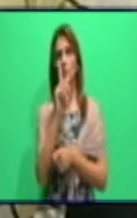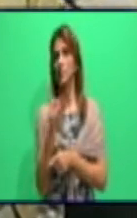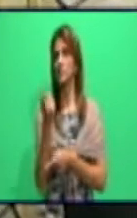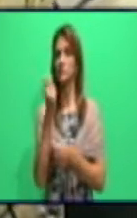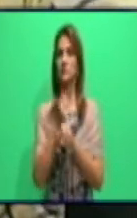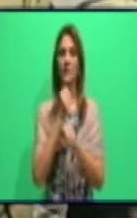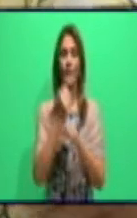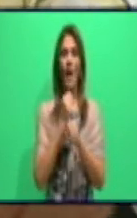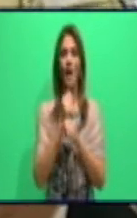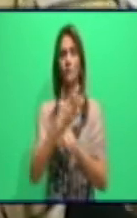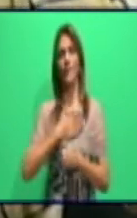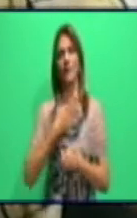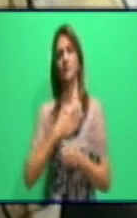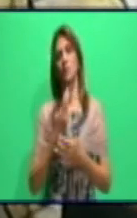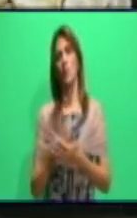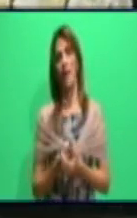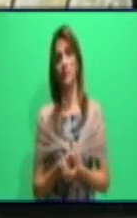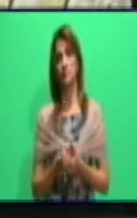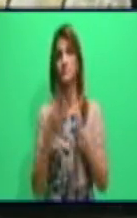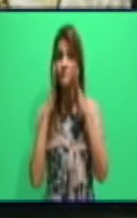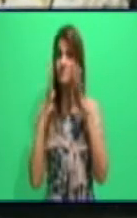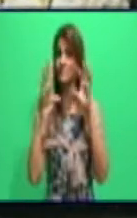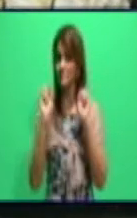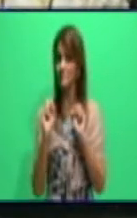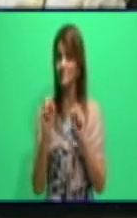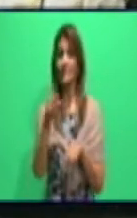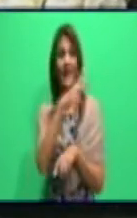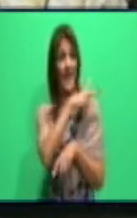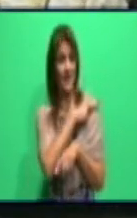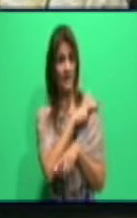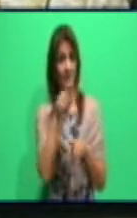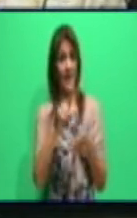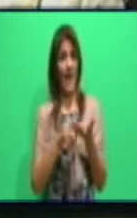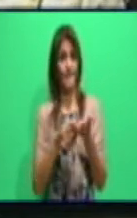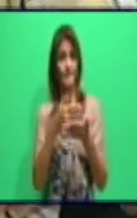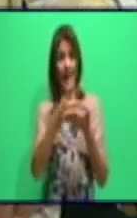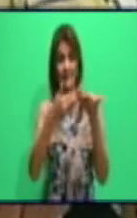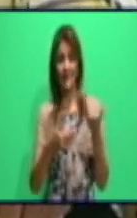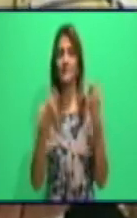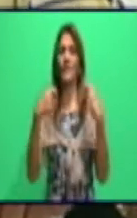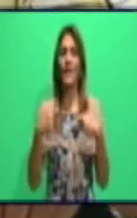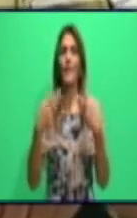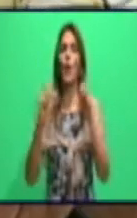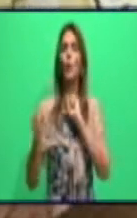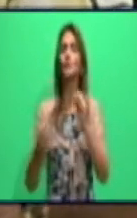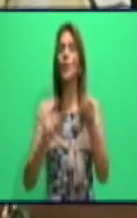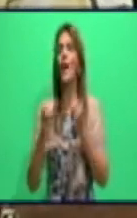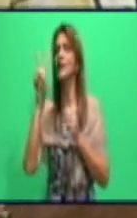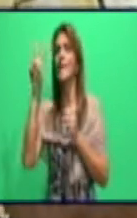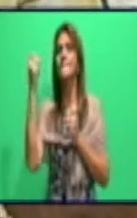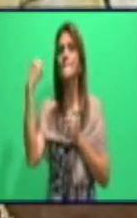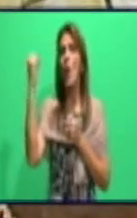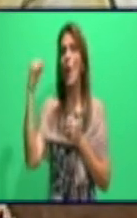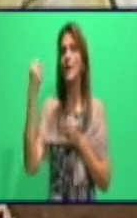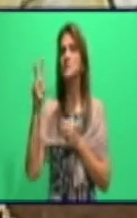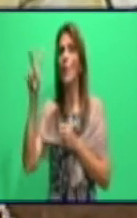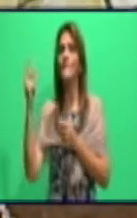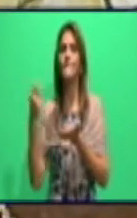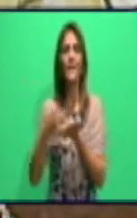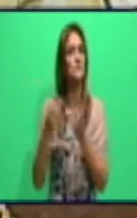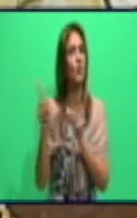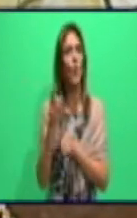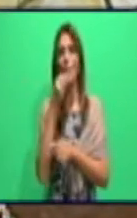entonces ayudante se equivocó el titular tiene la obligación de controlar que no se vieron los precios que están legalmente establecidos y en esto